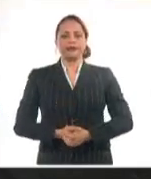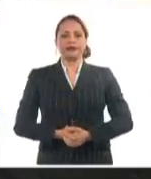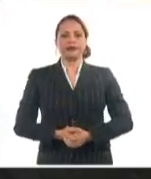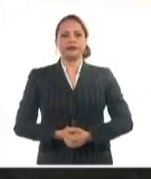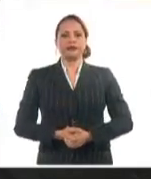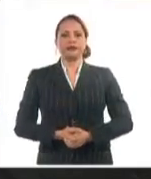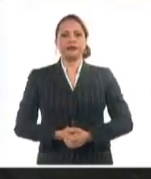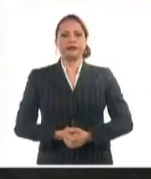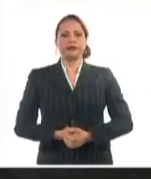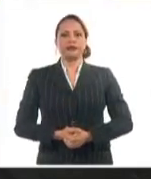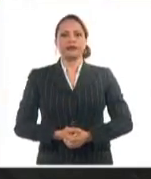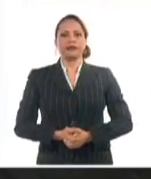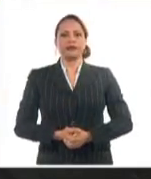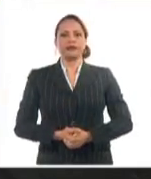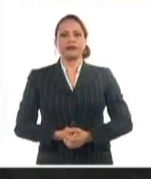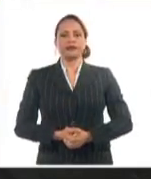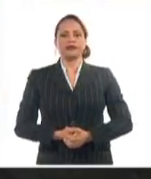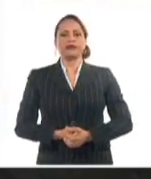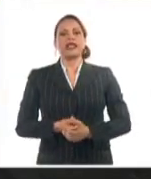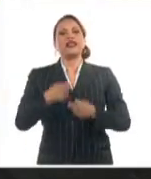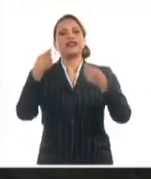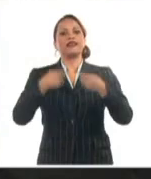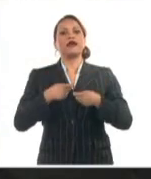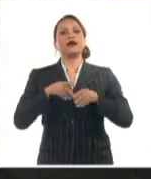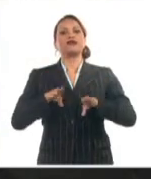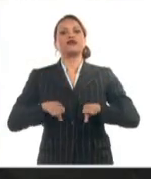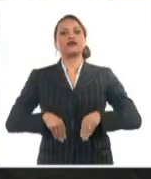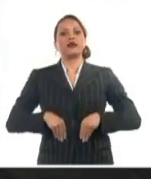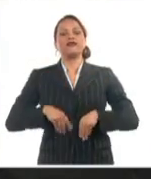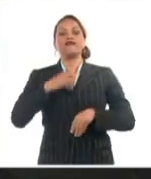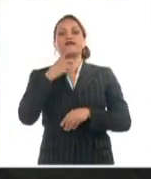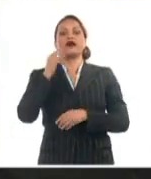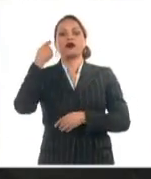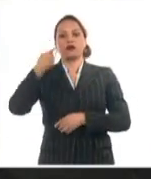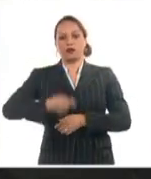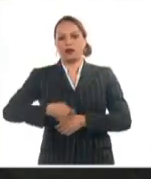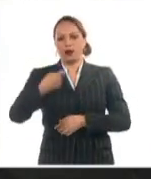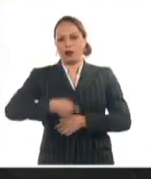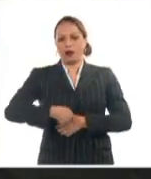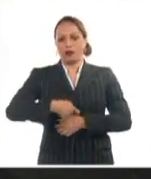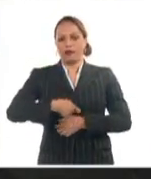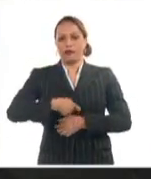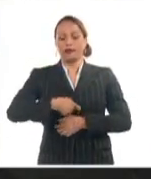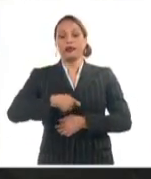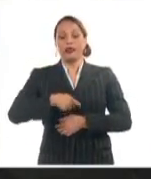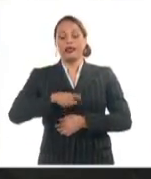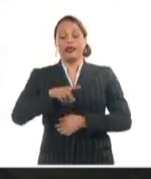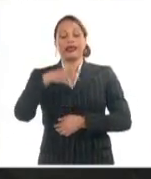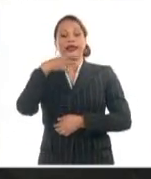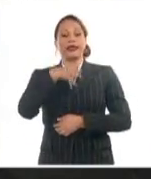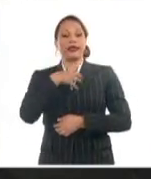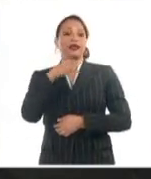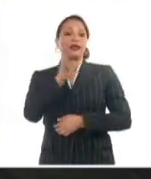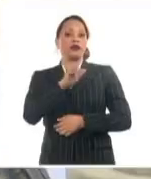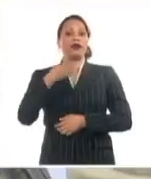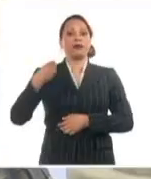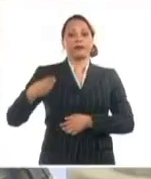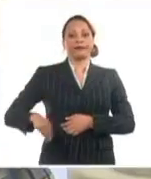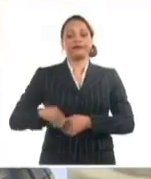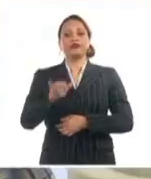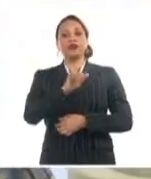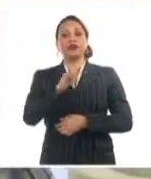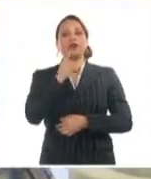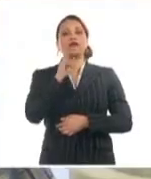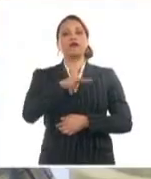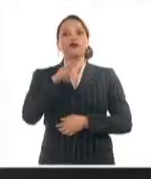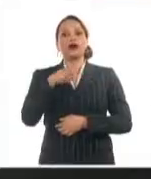Por lo tanto, tiene que creer, tiene que asumir las facultades y aprovechar las facultades que tiene, y además de eso tiene que saber gestionar